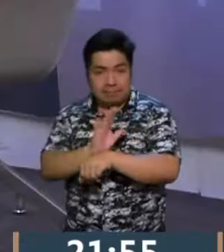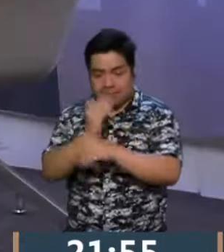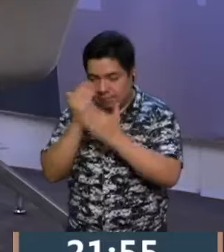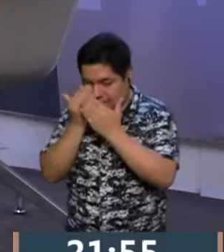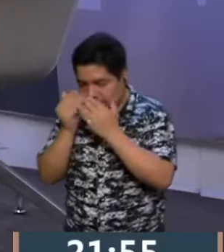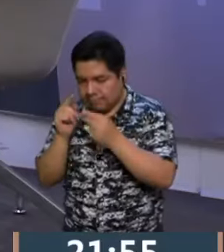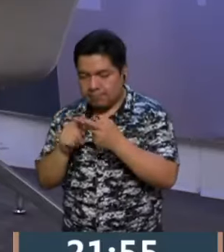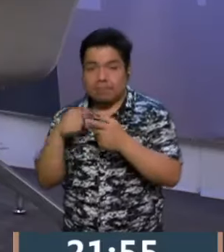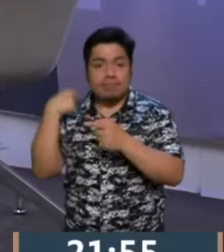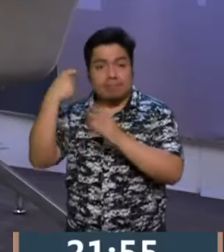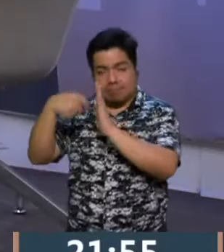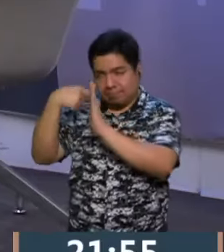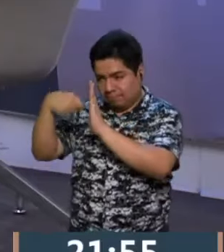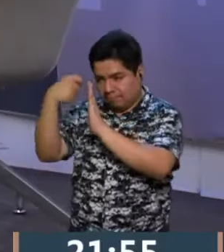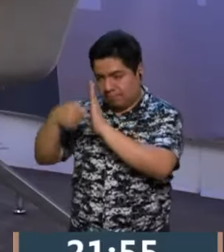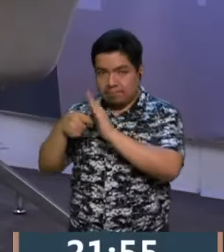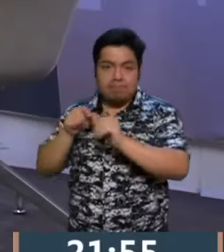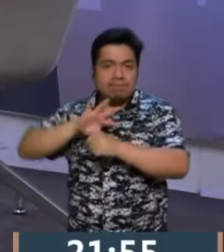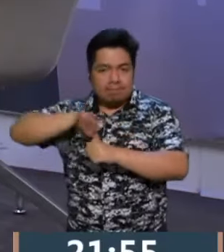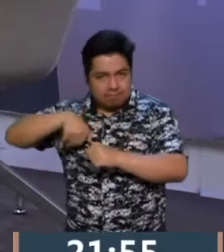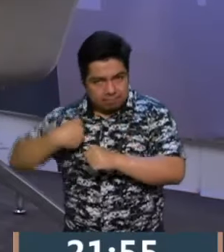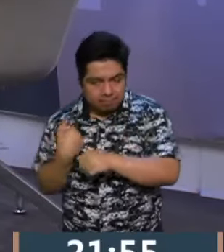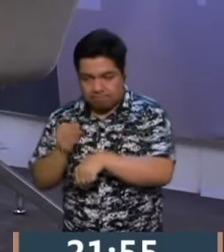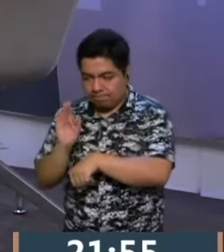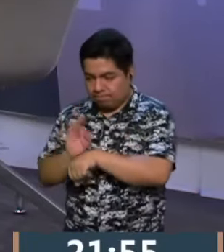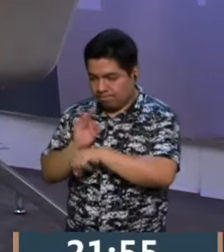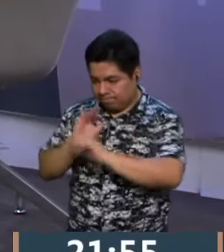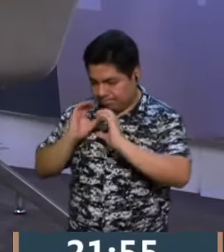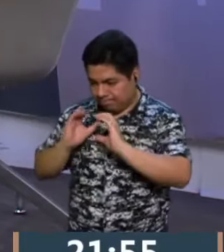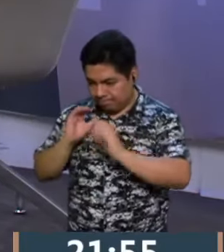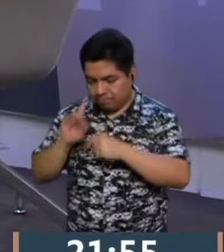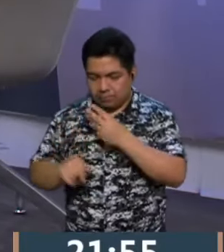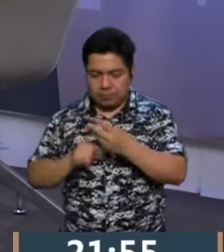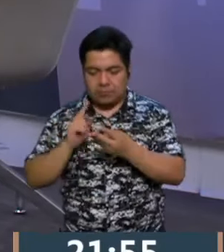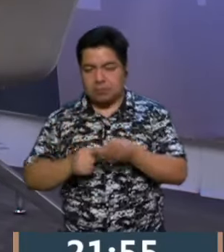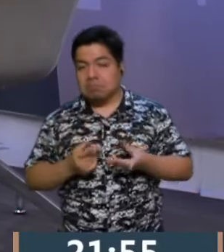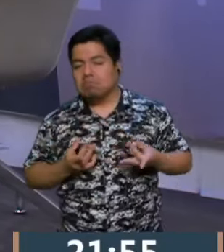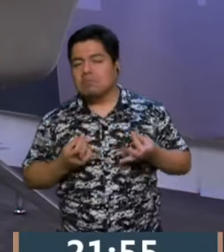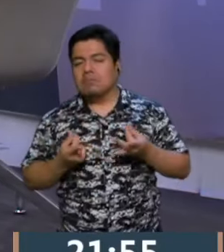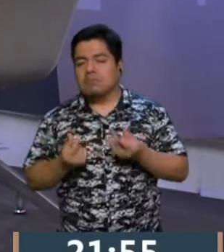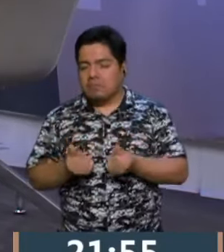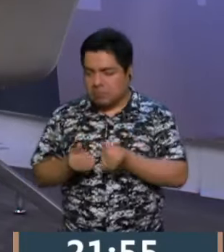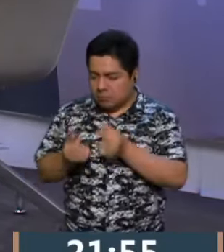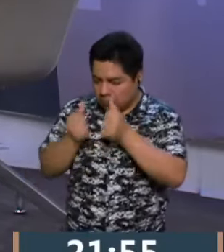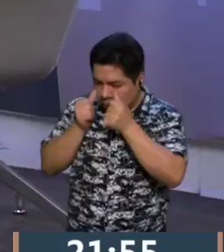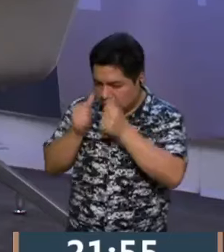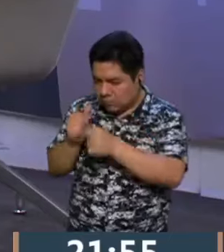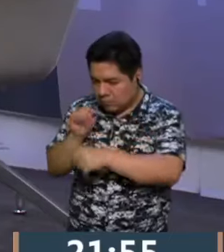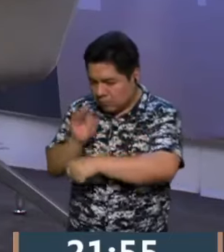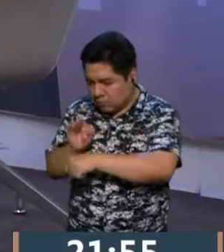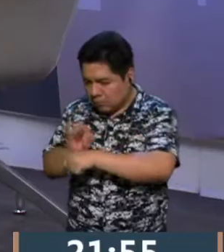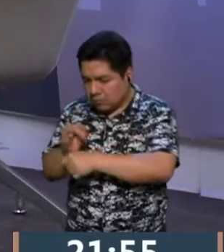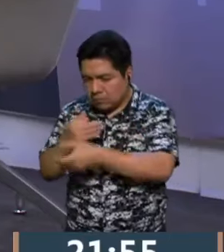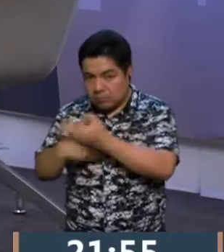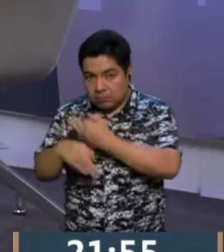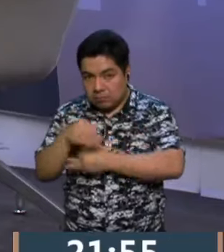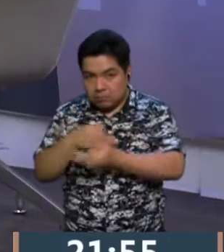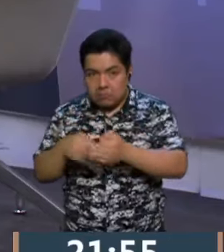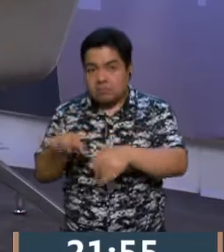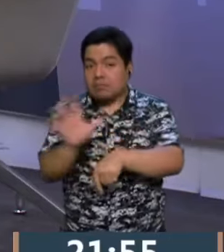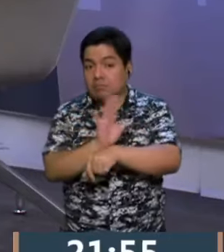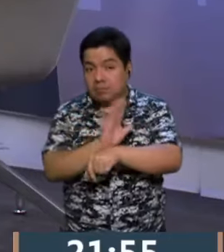preserva la producción cinematográfica, se da calidad y seguimiento a las corrientes estéticas de